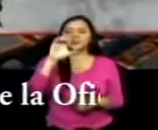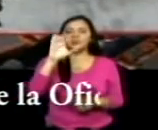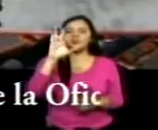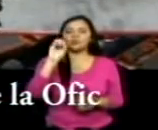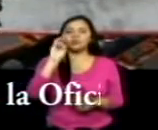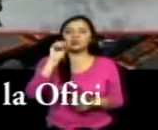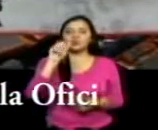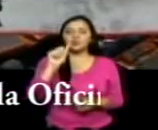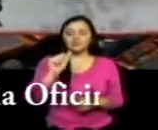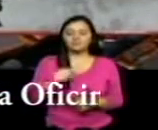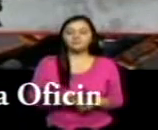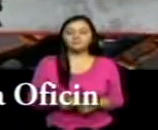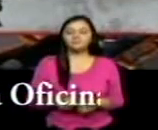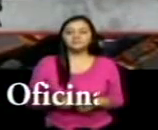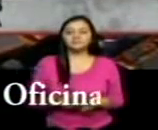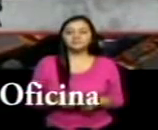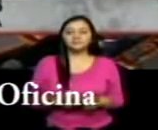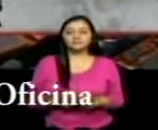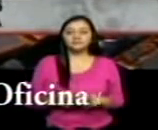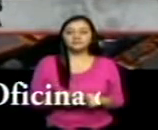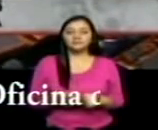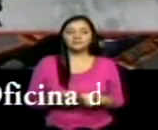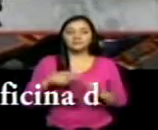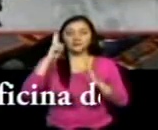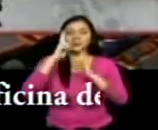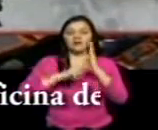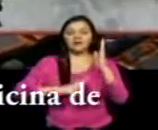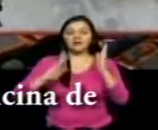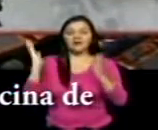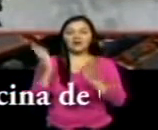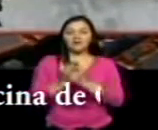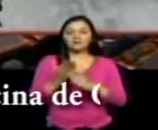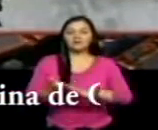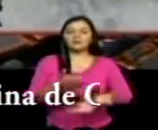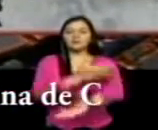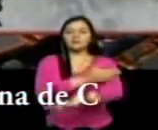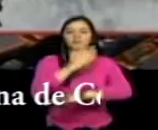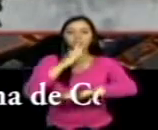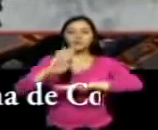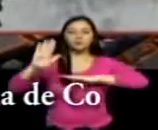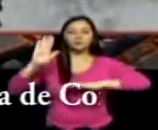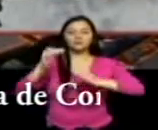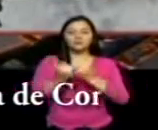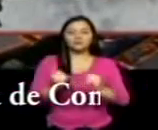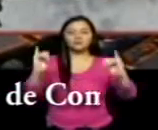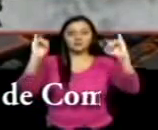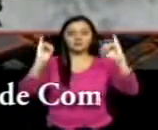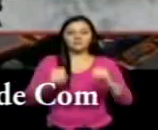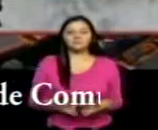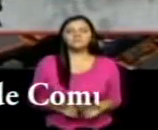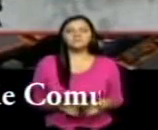congresista Jenny Vilcatoma de la Cruz por haber leído el acta de la Jura de la Independencia Nacional.